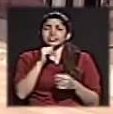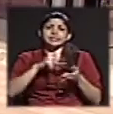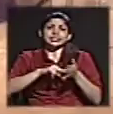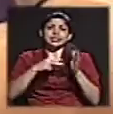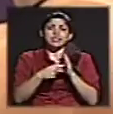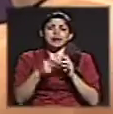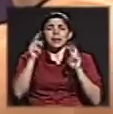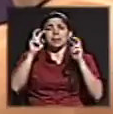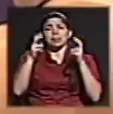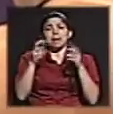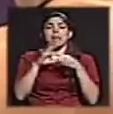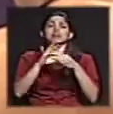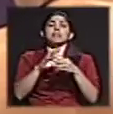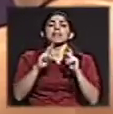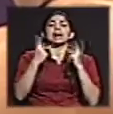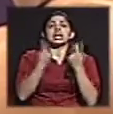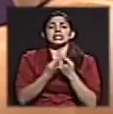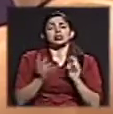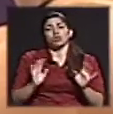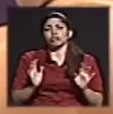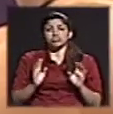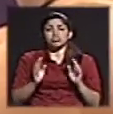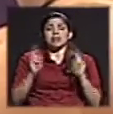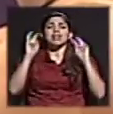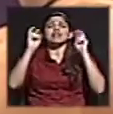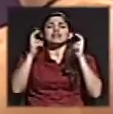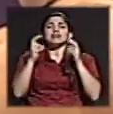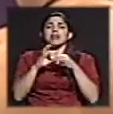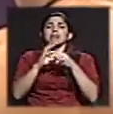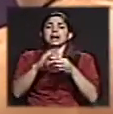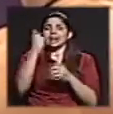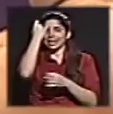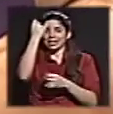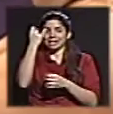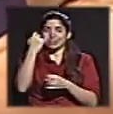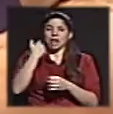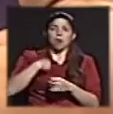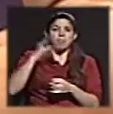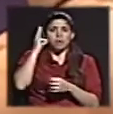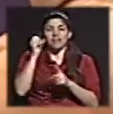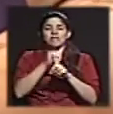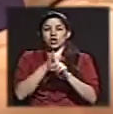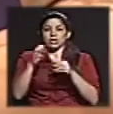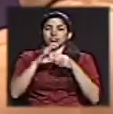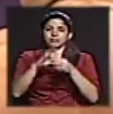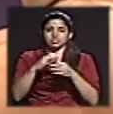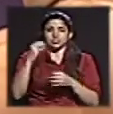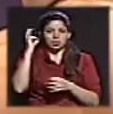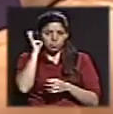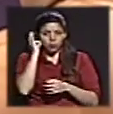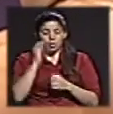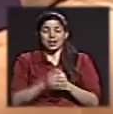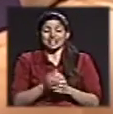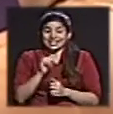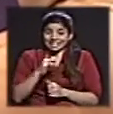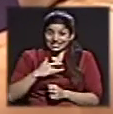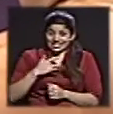tema partidario, es un tema de ideología de género, de violencia de género. Y en ese